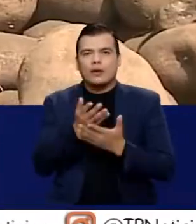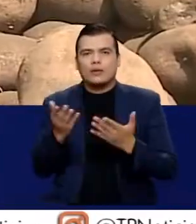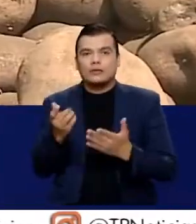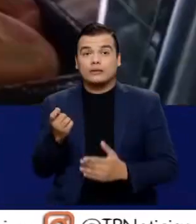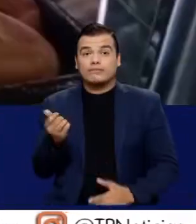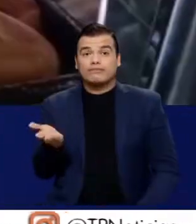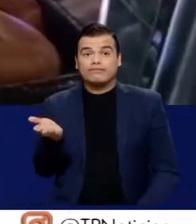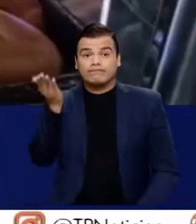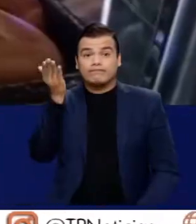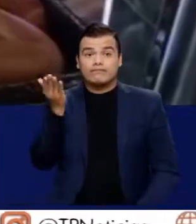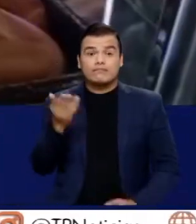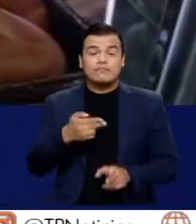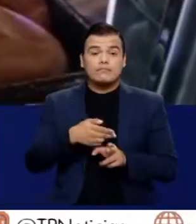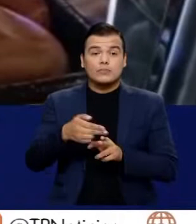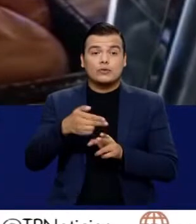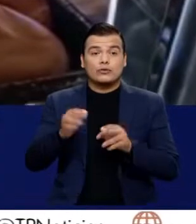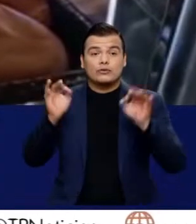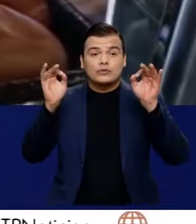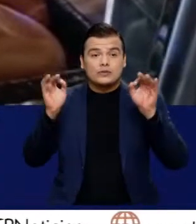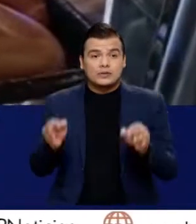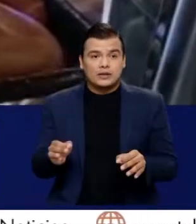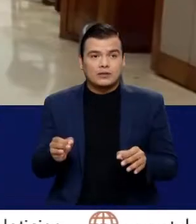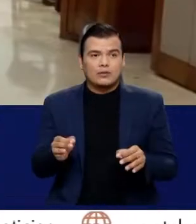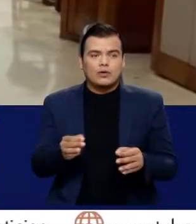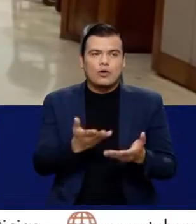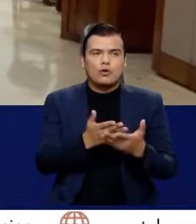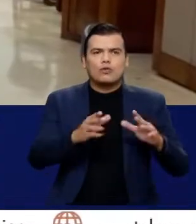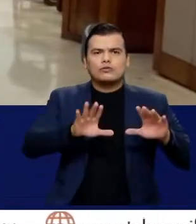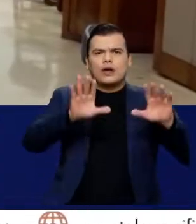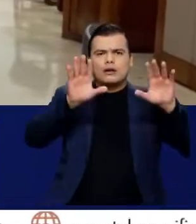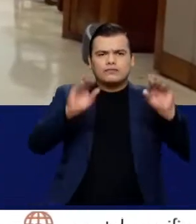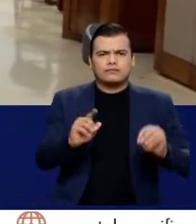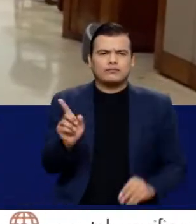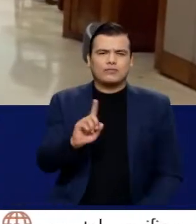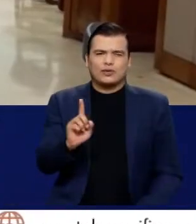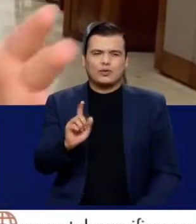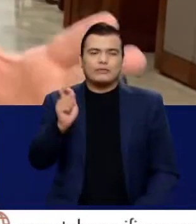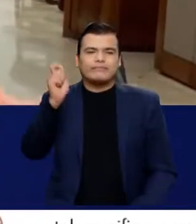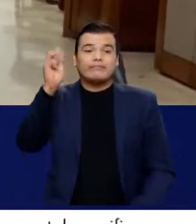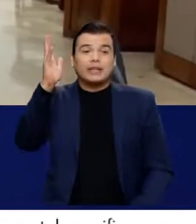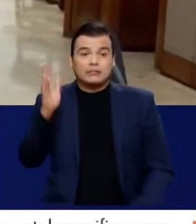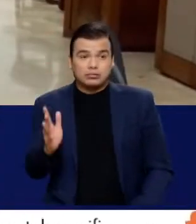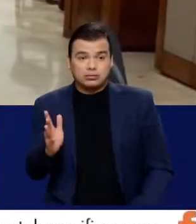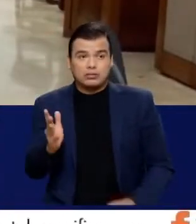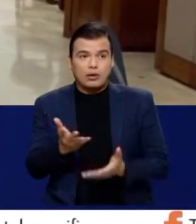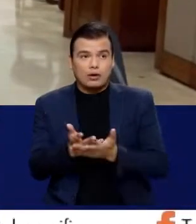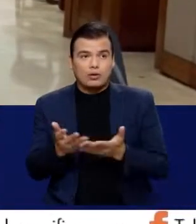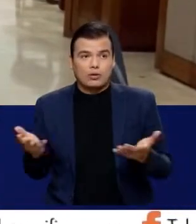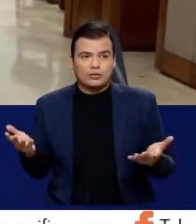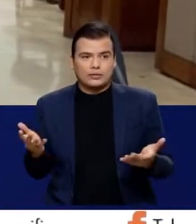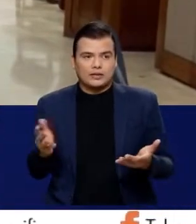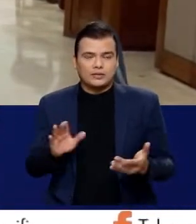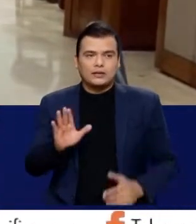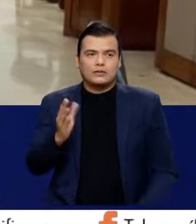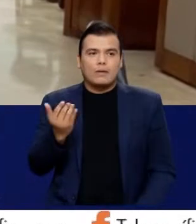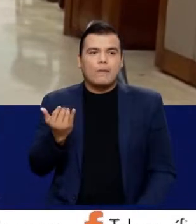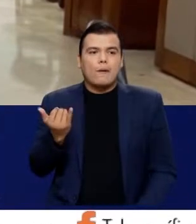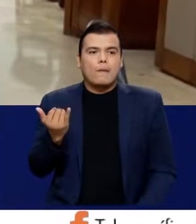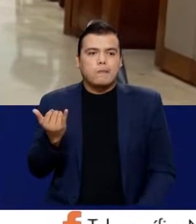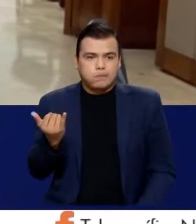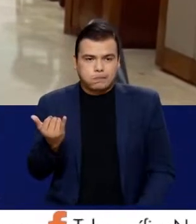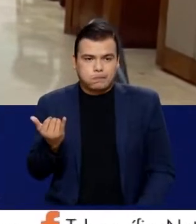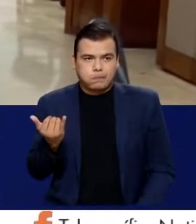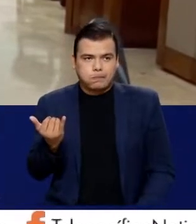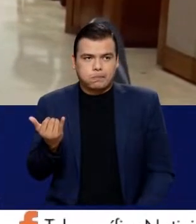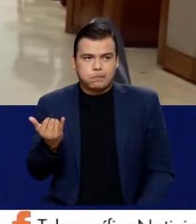precios en los próximos días más que una escasez lo que se va a registrar es un encarecimiento de los costos de producción seguramente en